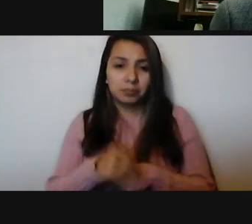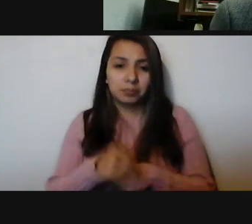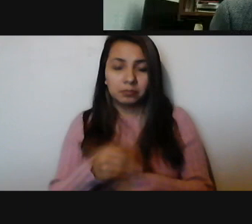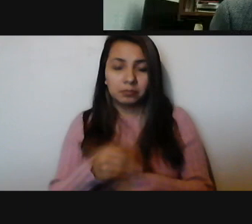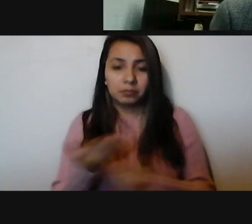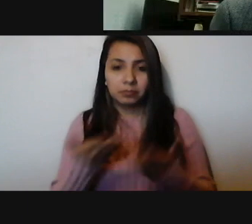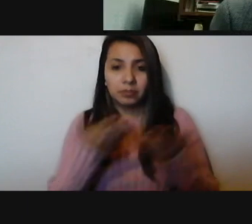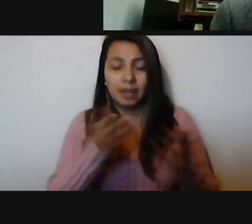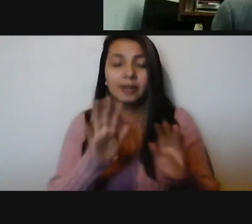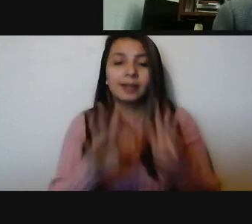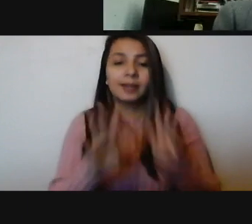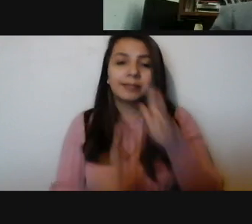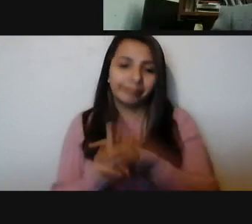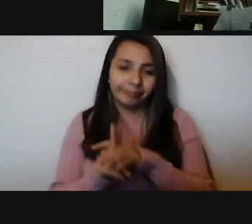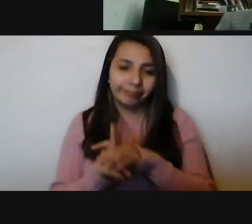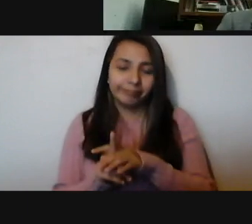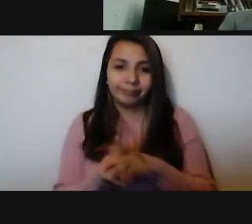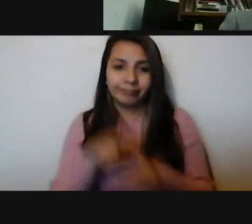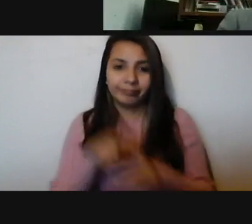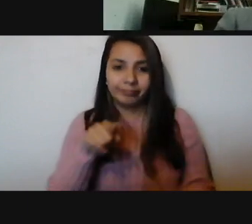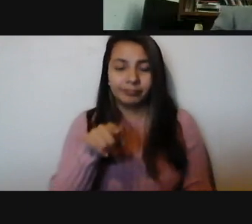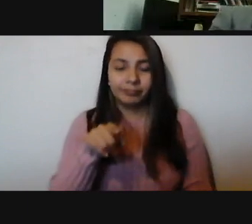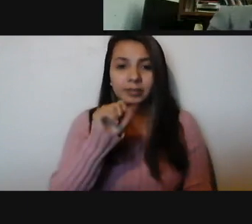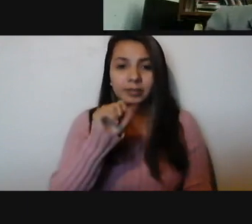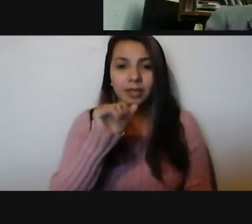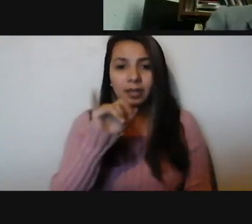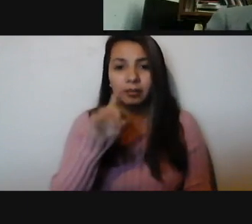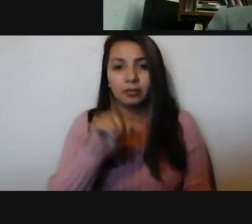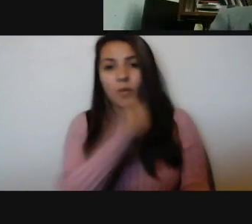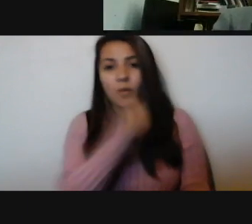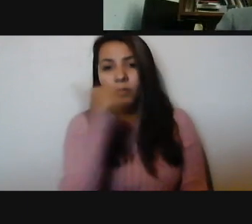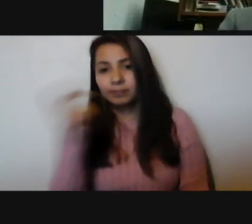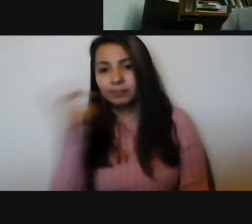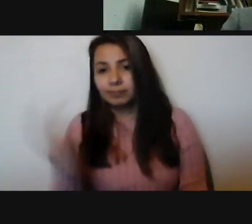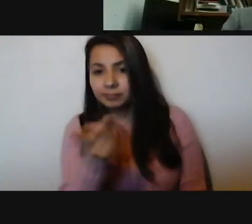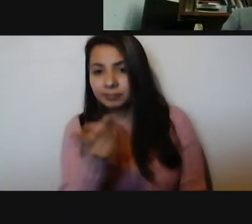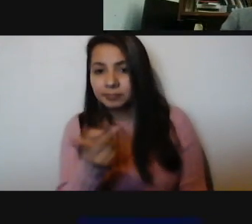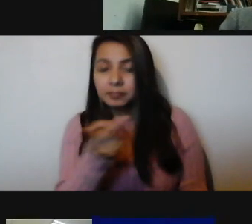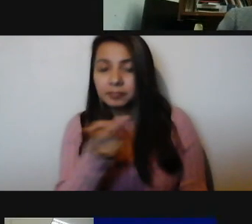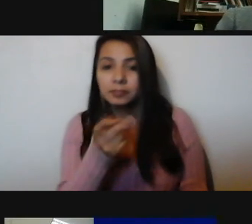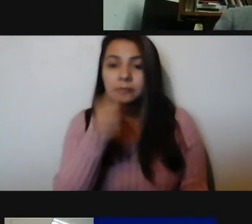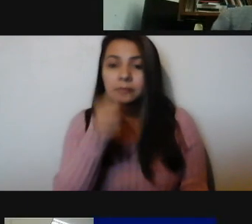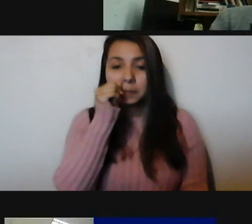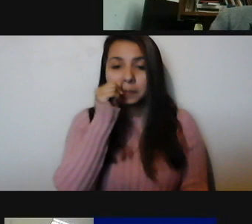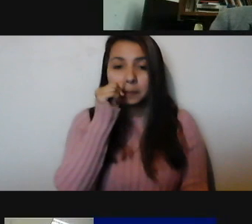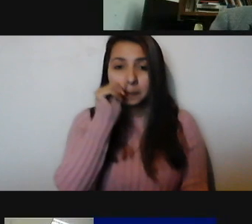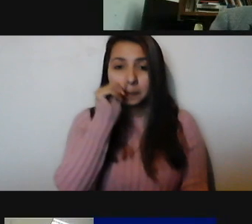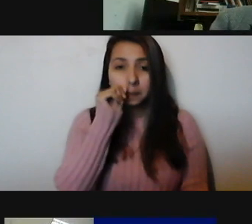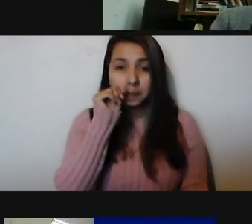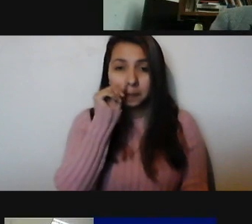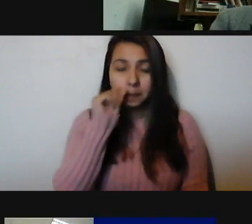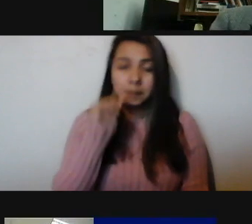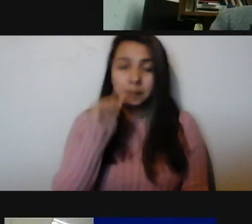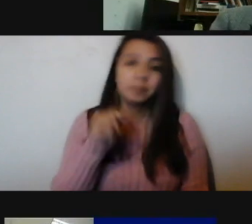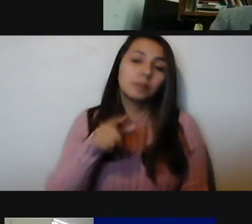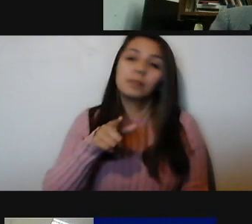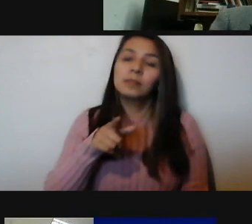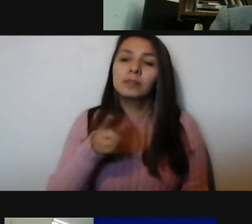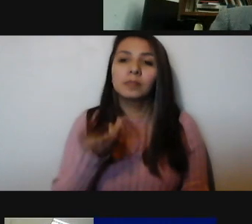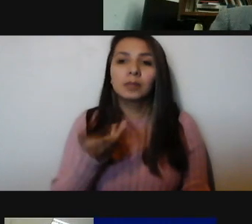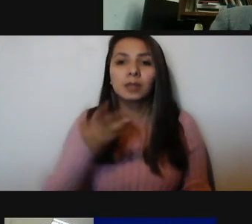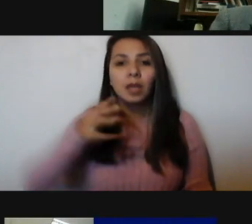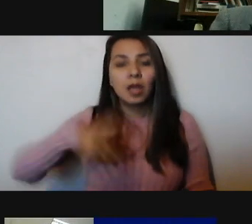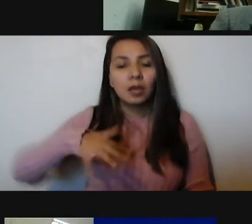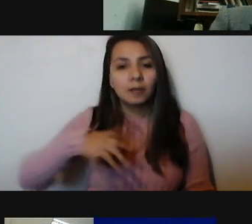se anima, perfecto. Pero mientras podemos darle la... ok, ya apareció aquí de Hans Aib otra pregunta.